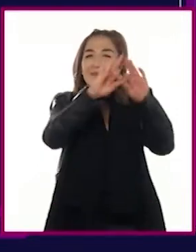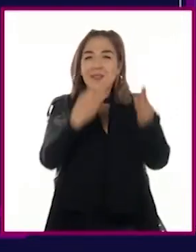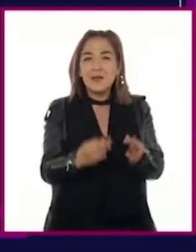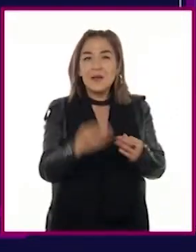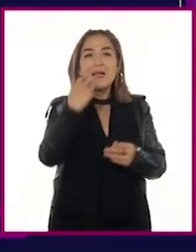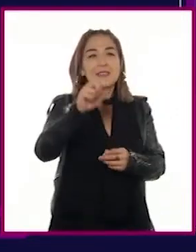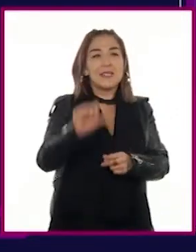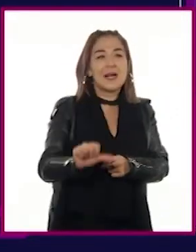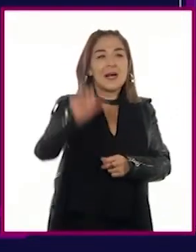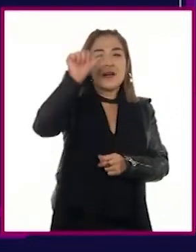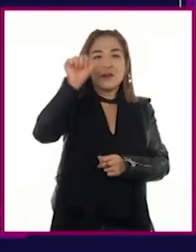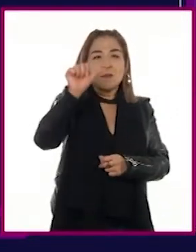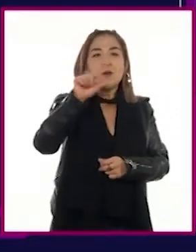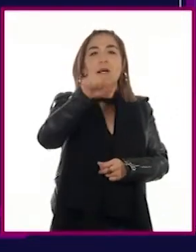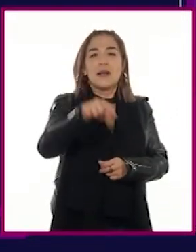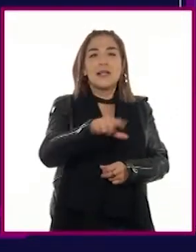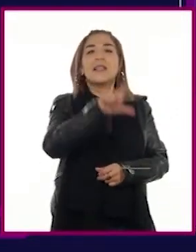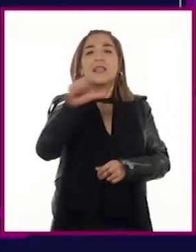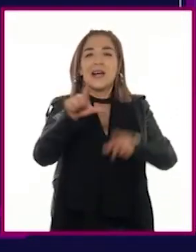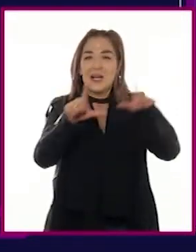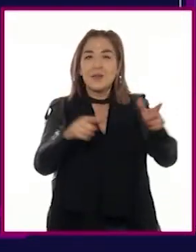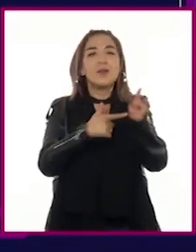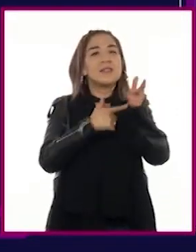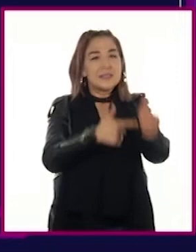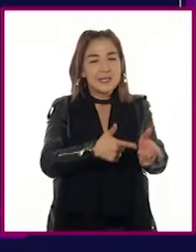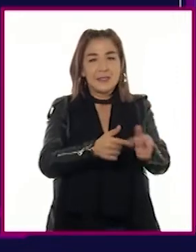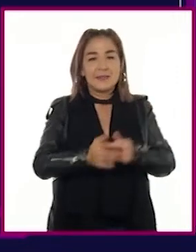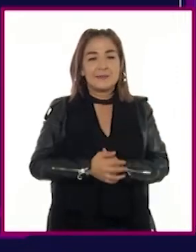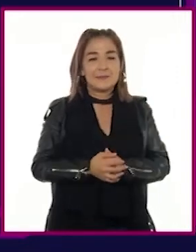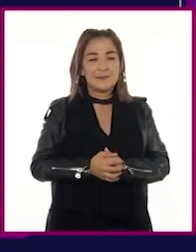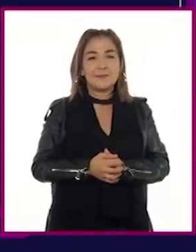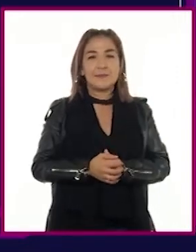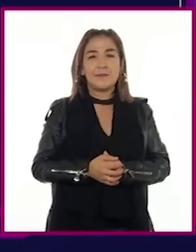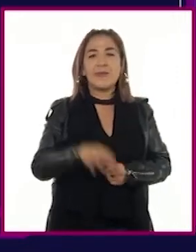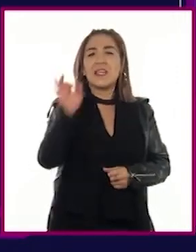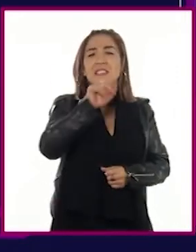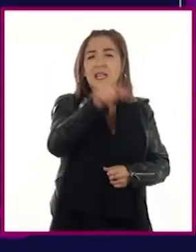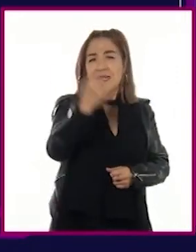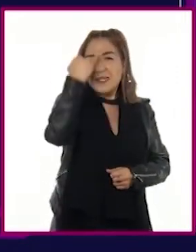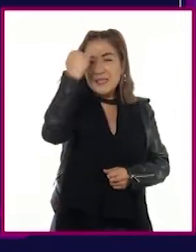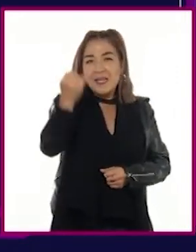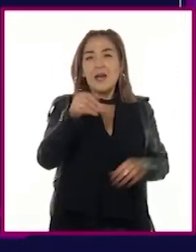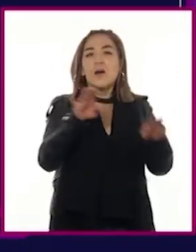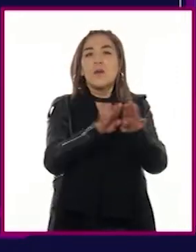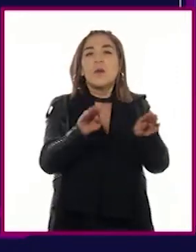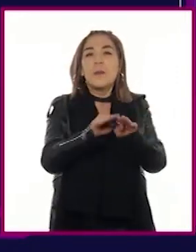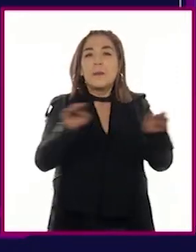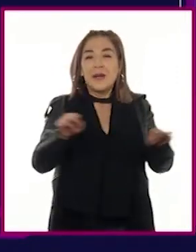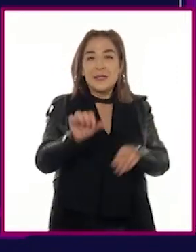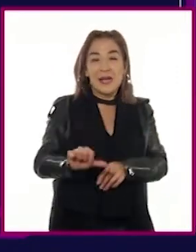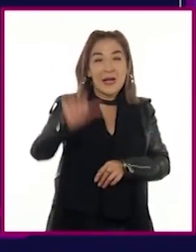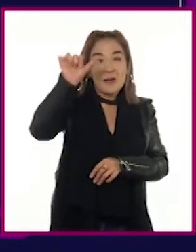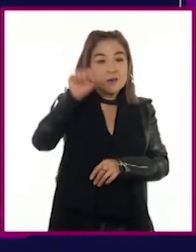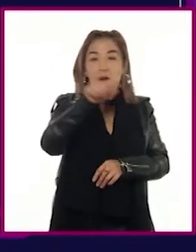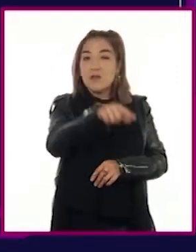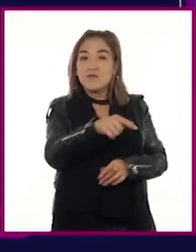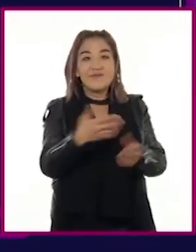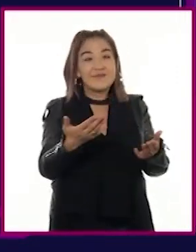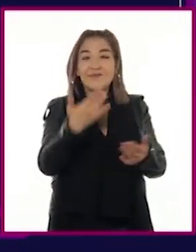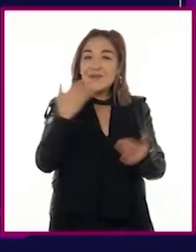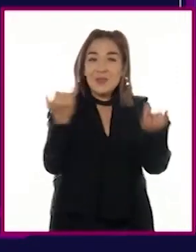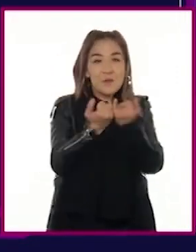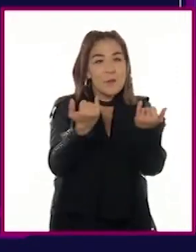y la altura el lado contiguo. Si la idea de la perpendicularidad de la altura no es sólida, se